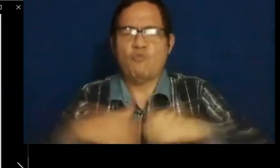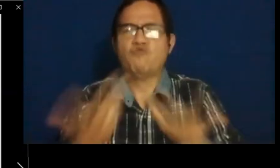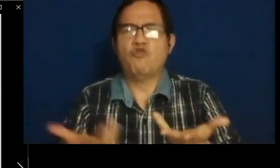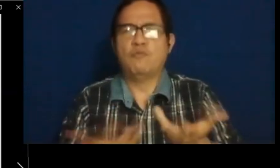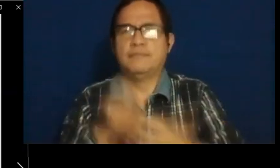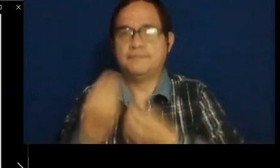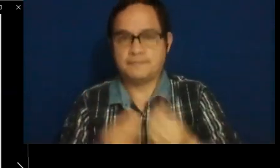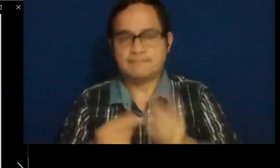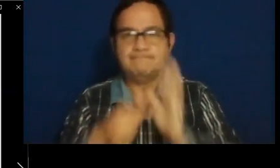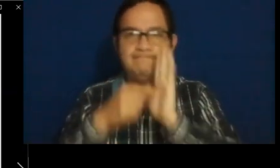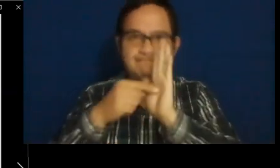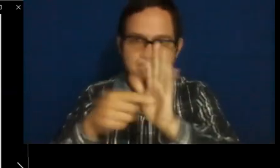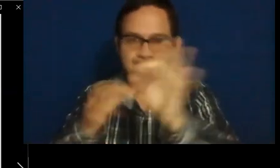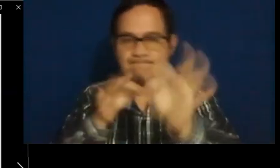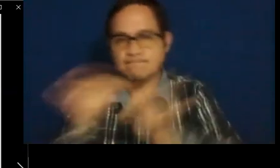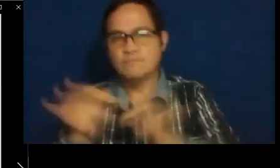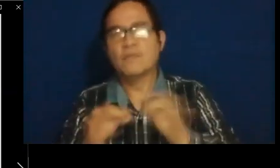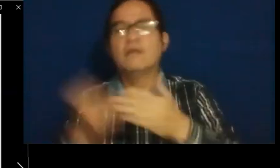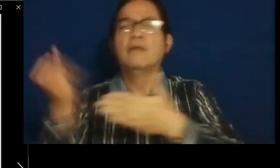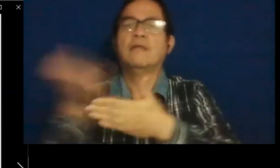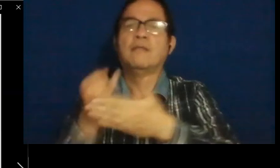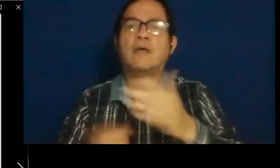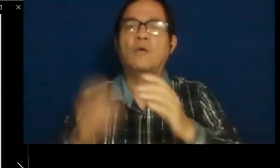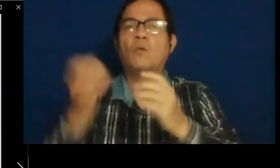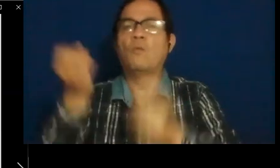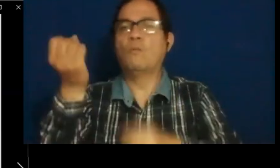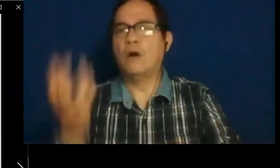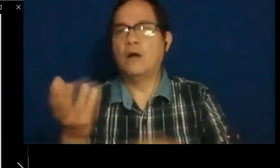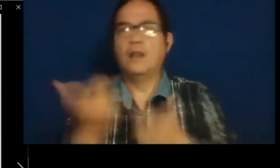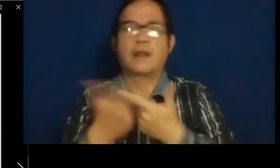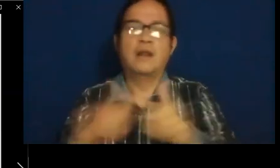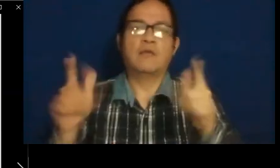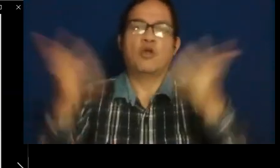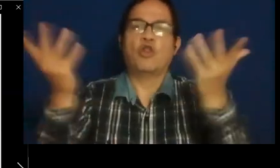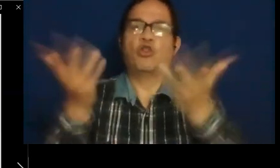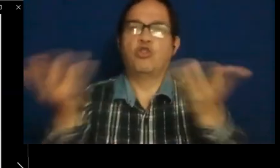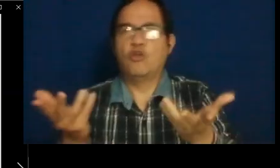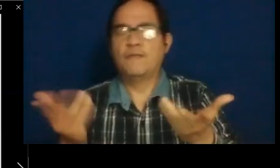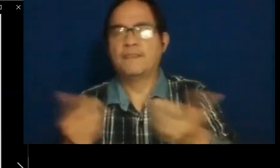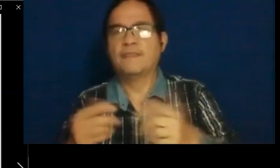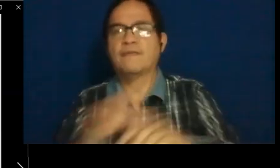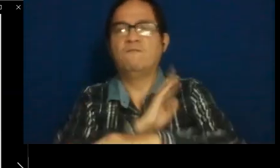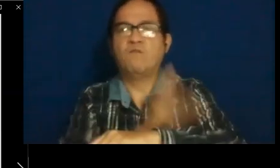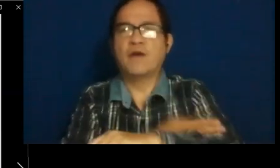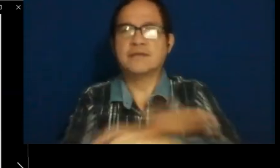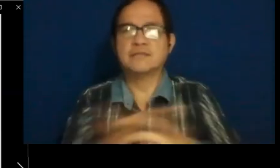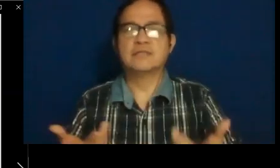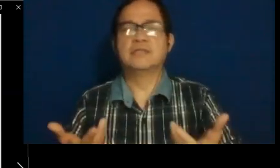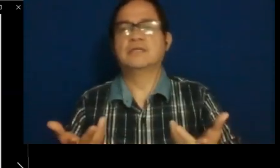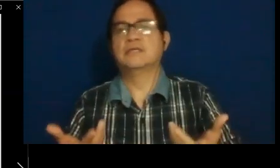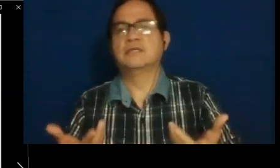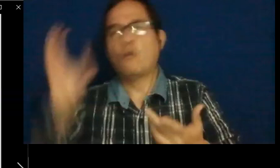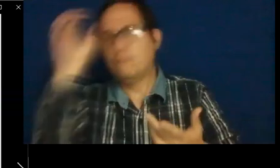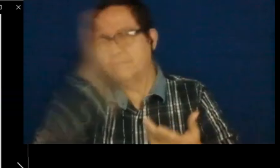resumir, les expliqué diagramas de cuerpo libre, cómo se analizan, de dónde vienen las fuerzas, cómo se tienen en cuenta. Primer paso